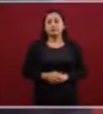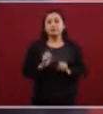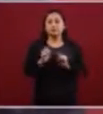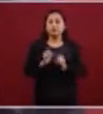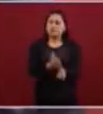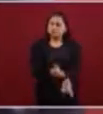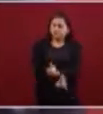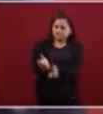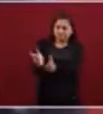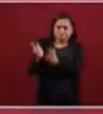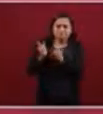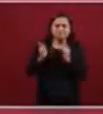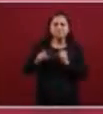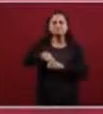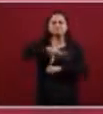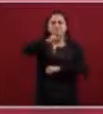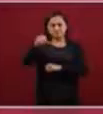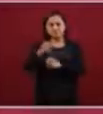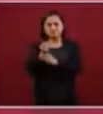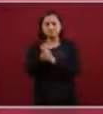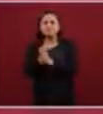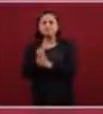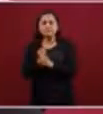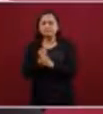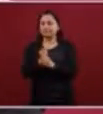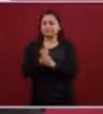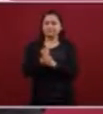aniquílalos y luego averiguas.